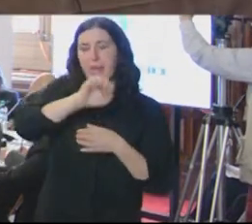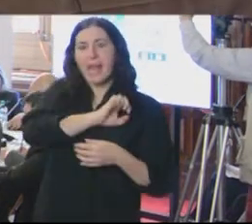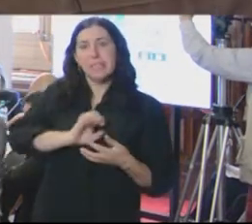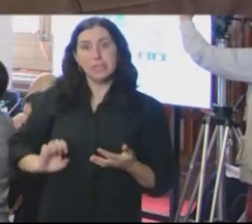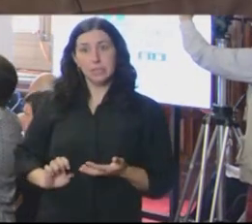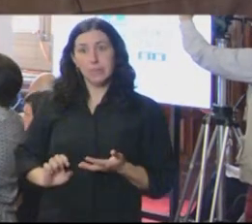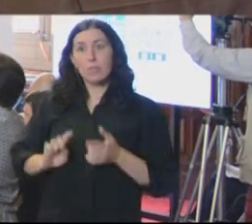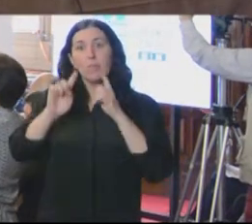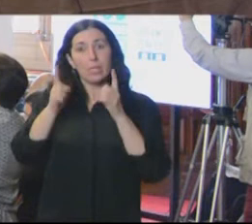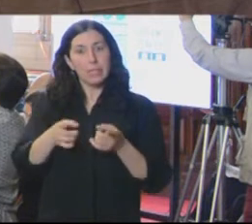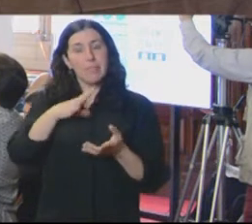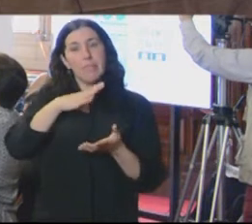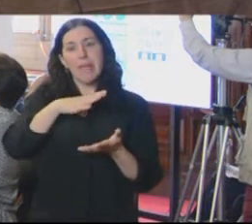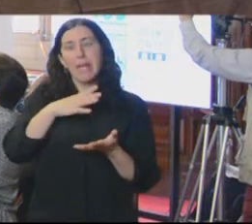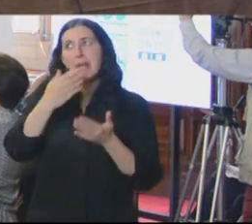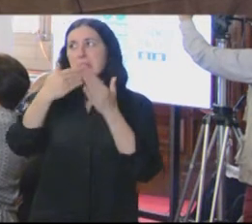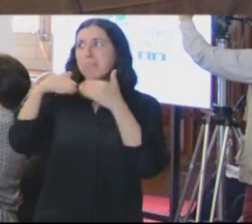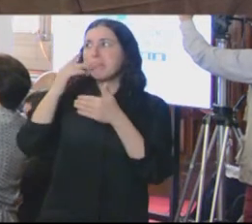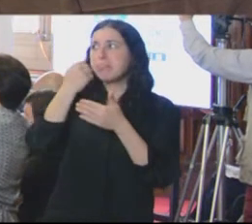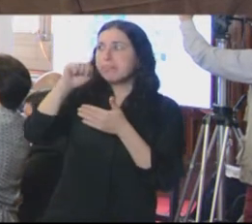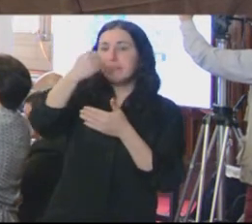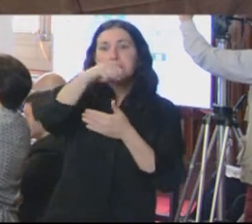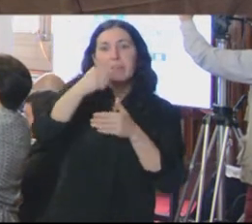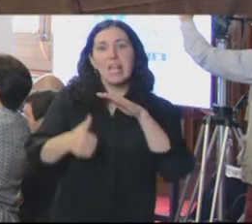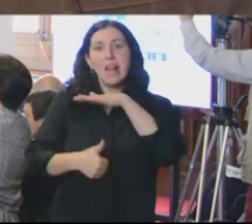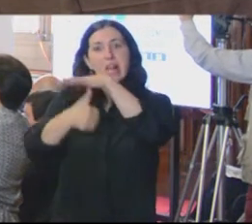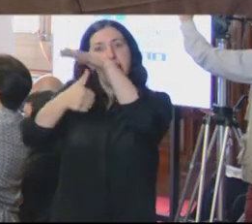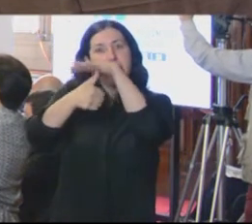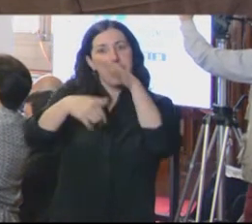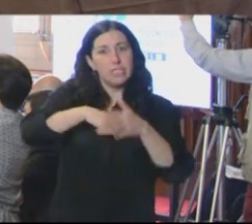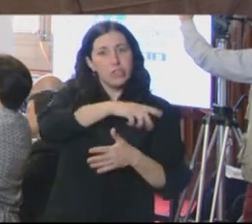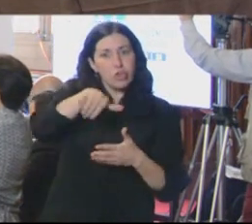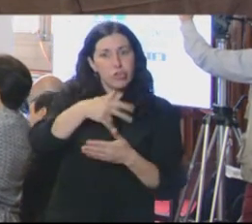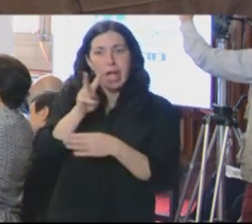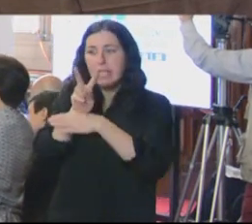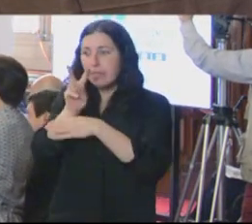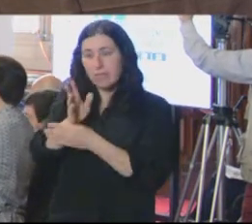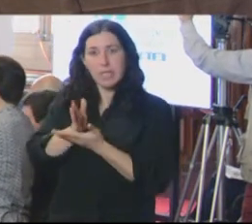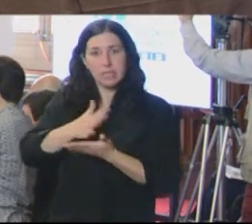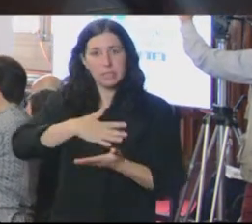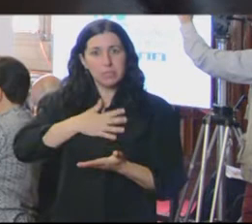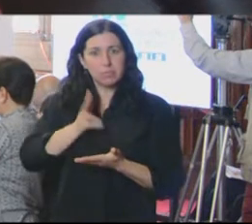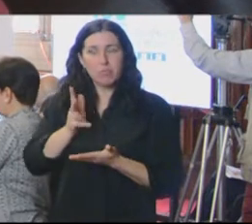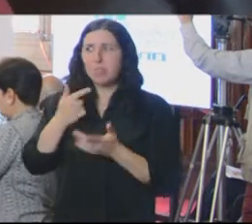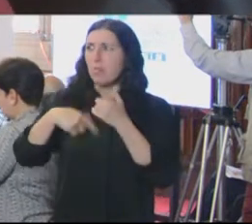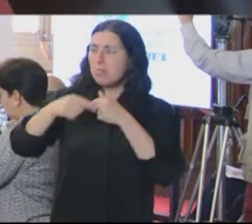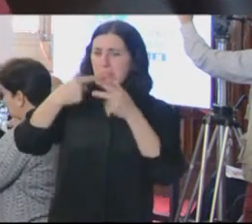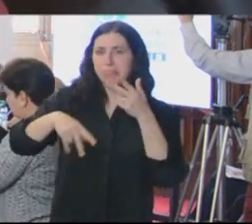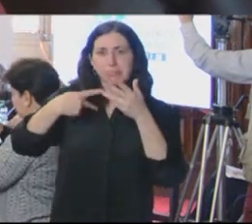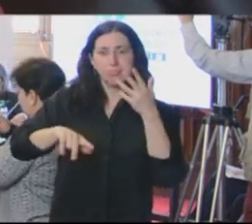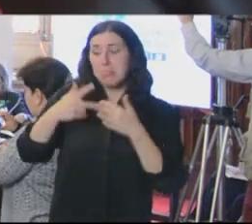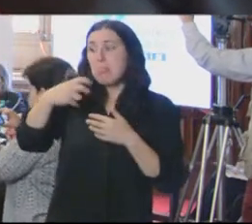y señalamiento a líderes sociales y defensoras de derechos humanos y sus organizaciones. Un factor de negación de